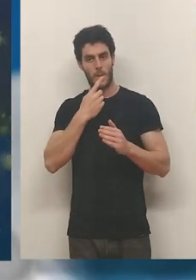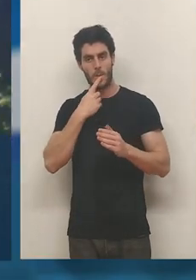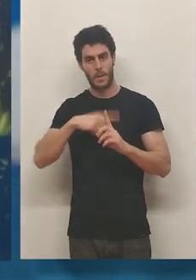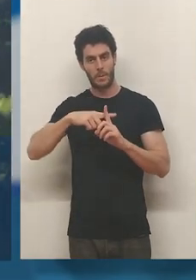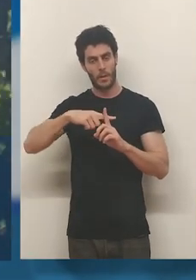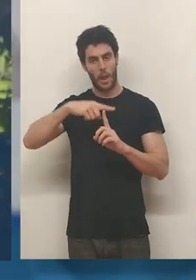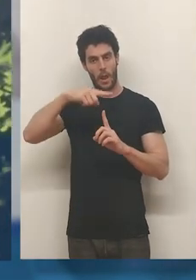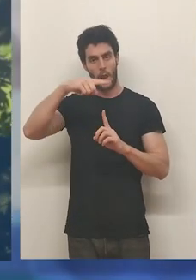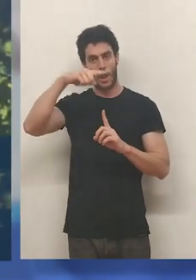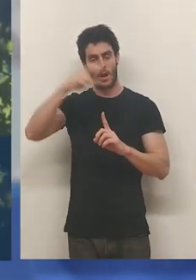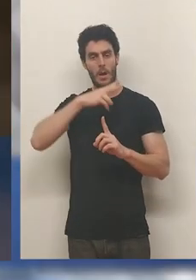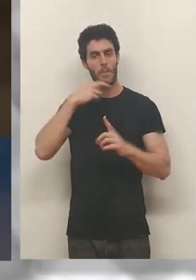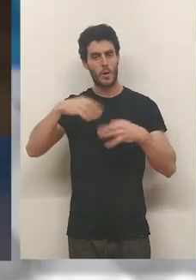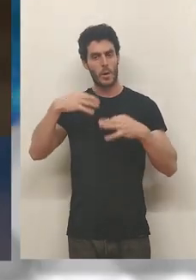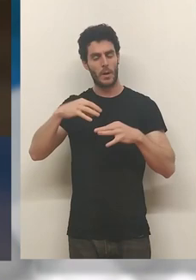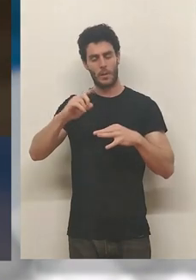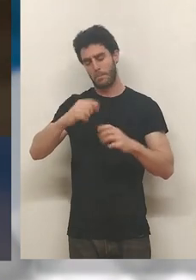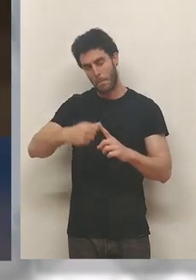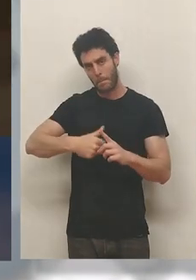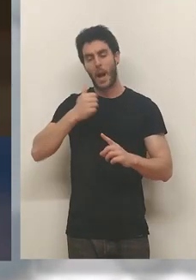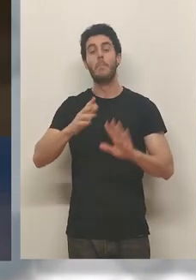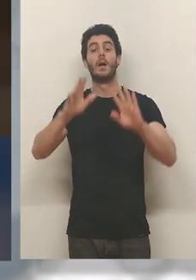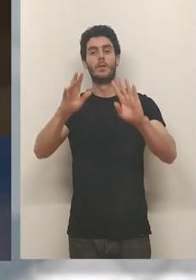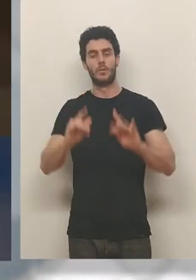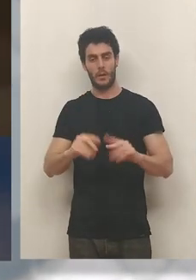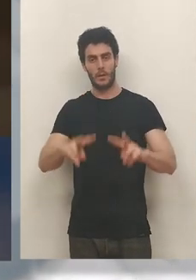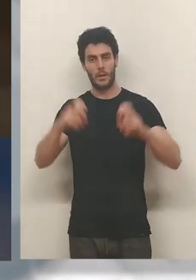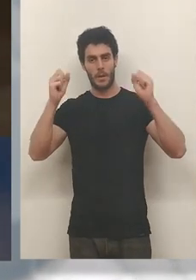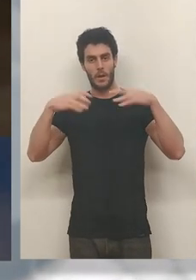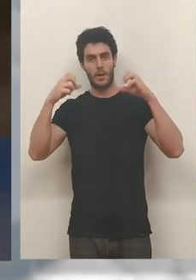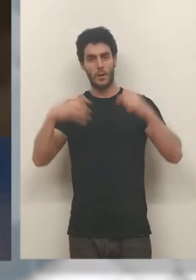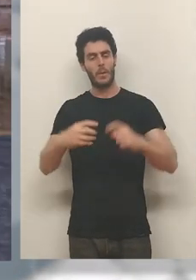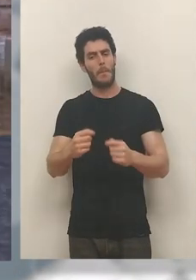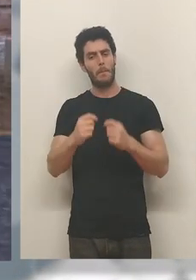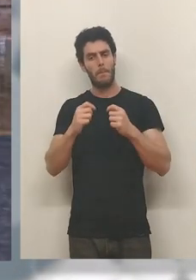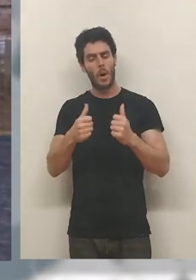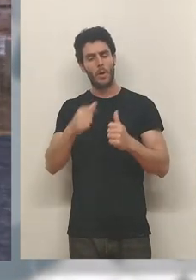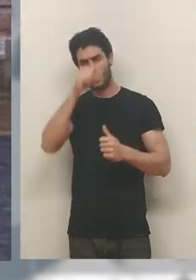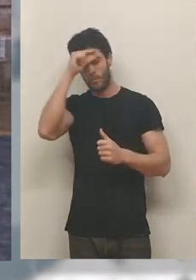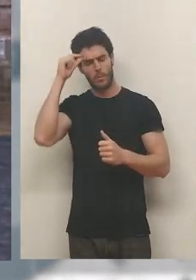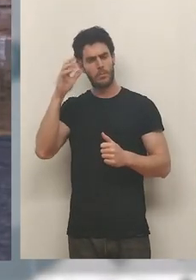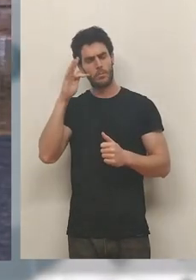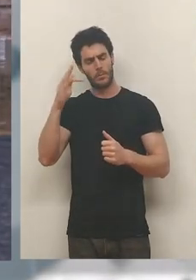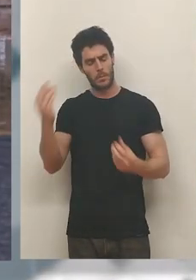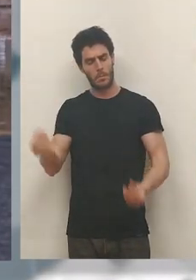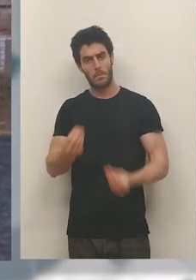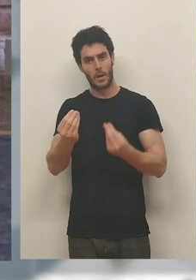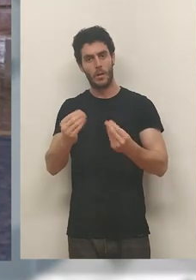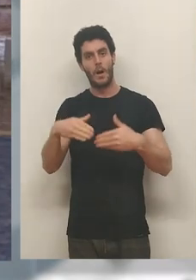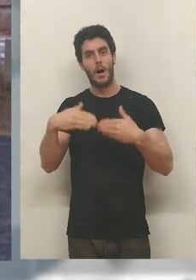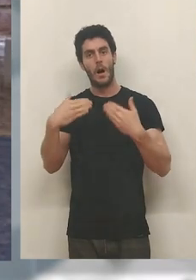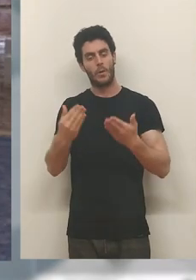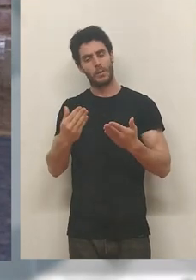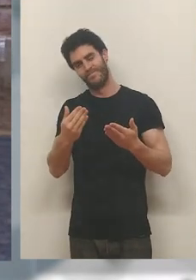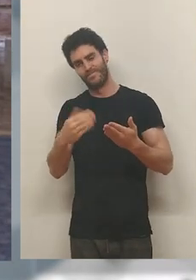previsiones apuntan a un aumento de las temperaturas por encima de los valores habituales, aunque eso sí, sobre las lluvias podemos ser un poco más optimistas a